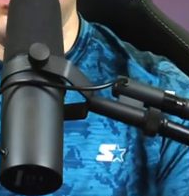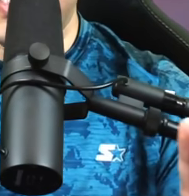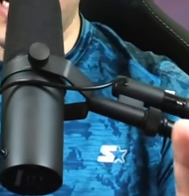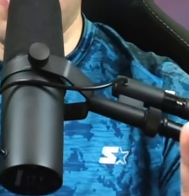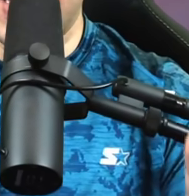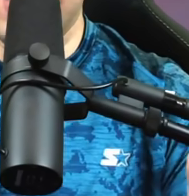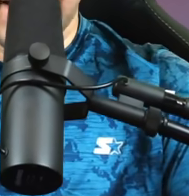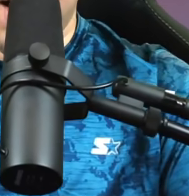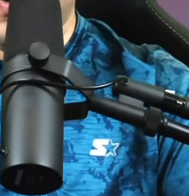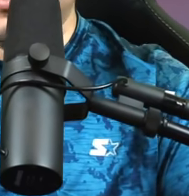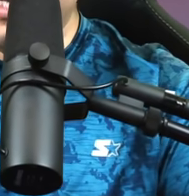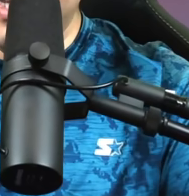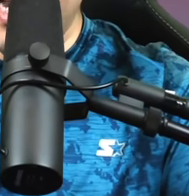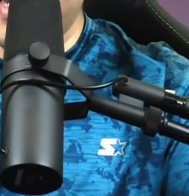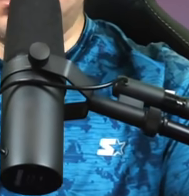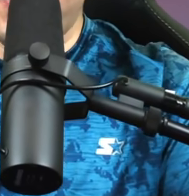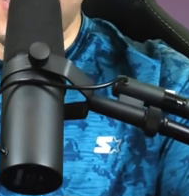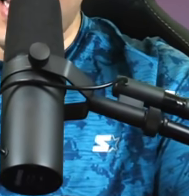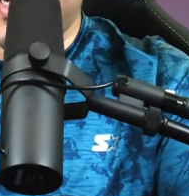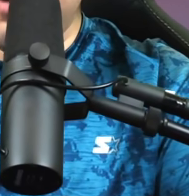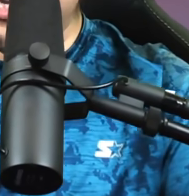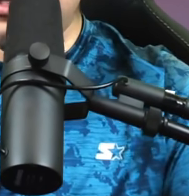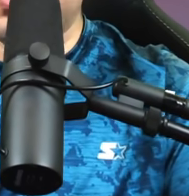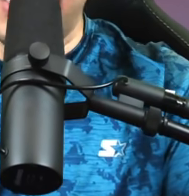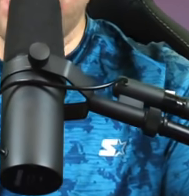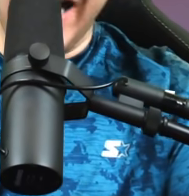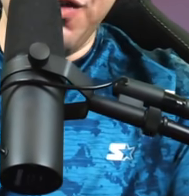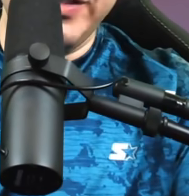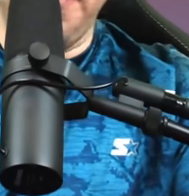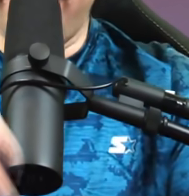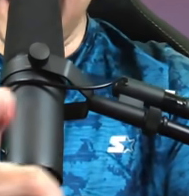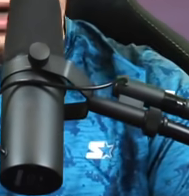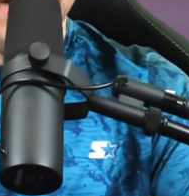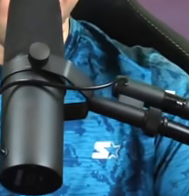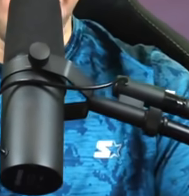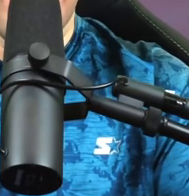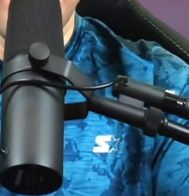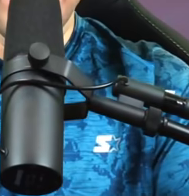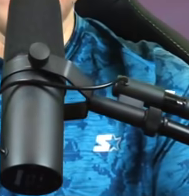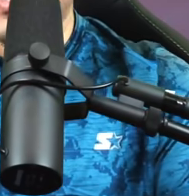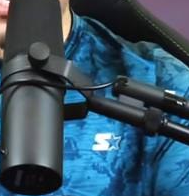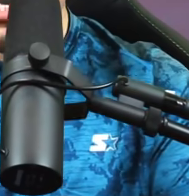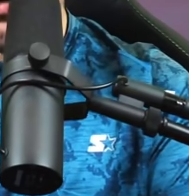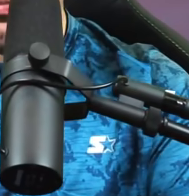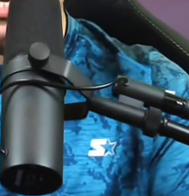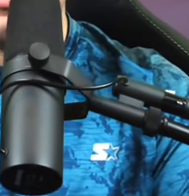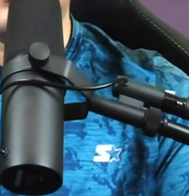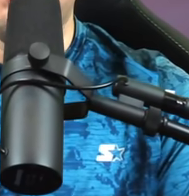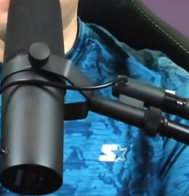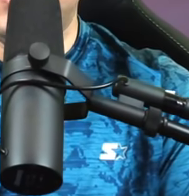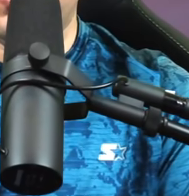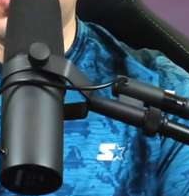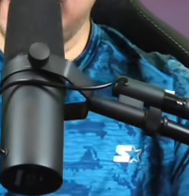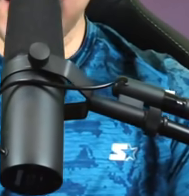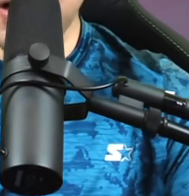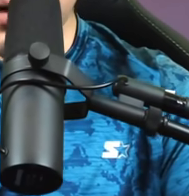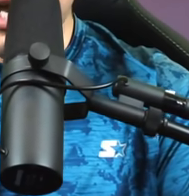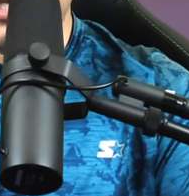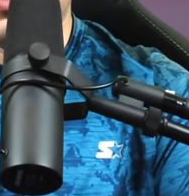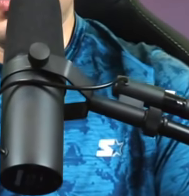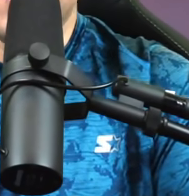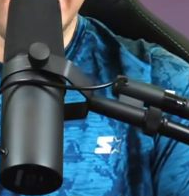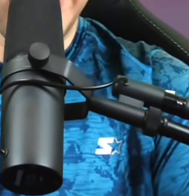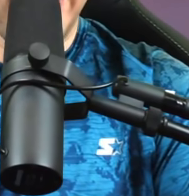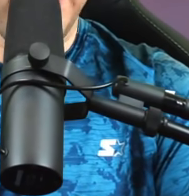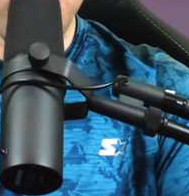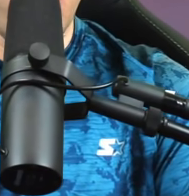Buenos días, mexicanos reales. El presidente le responde a Gilberto Lozano y a los de Frena. Le dice que a ver, que se queden a dormir en los campamentos. Y asegura que